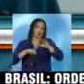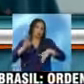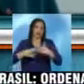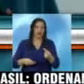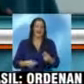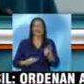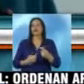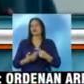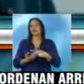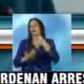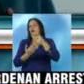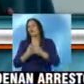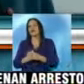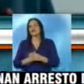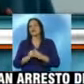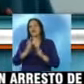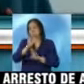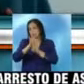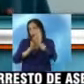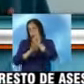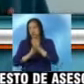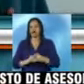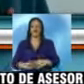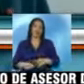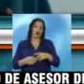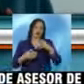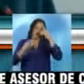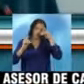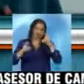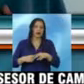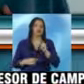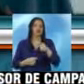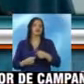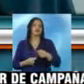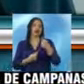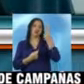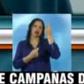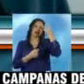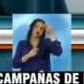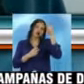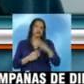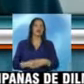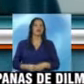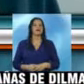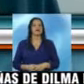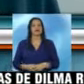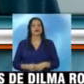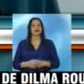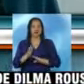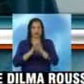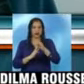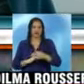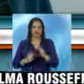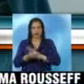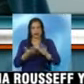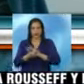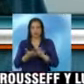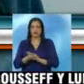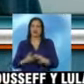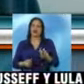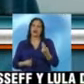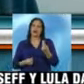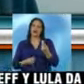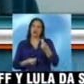desarrollo concertado tiene el turismo receptivo como eje de nuestro desarrollo. Bien, se limpian las playas con la plata de